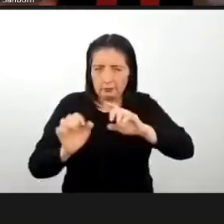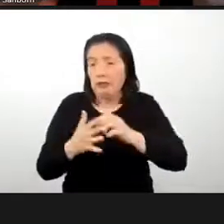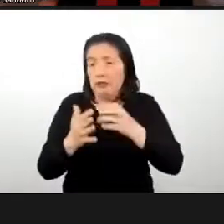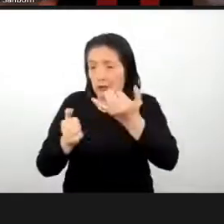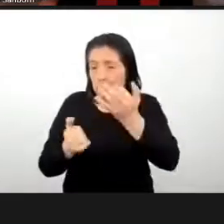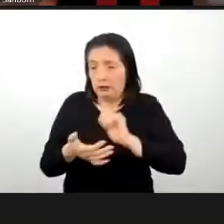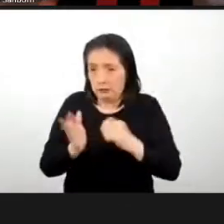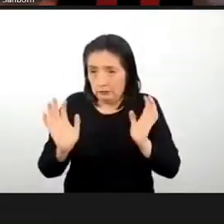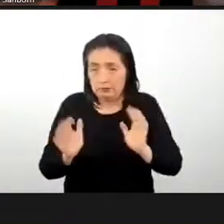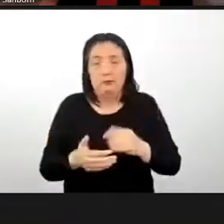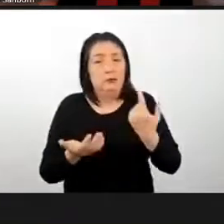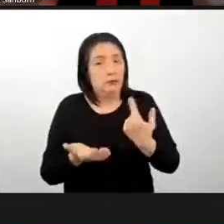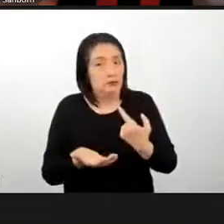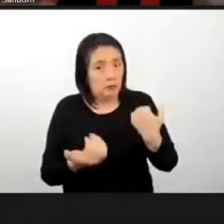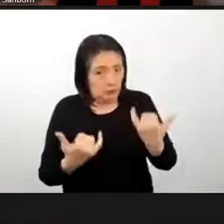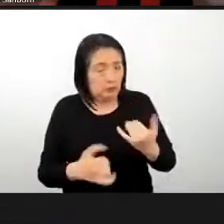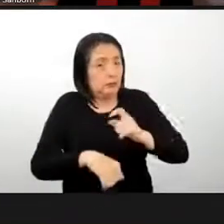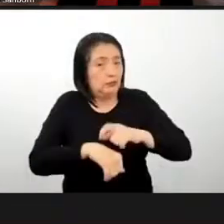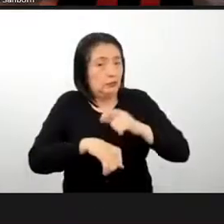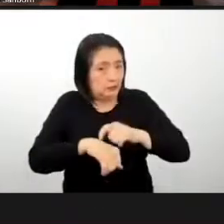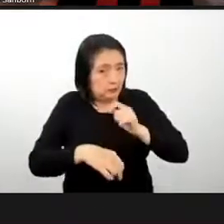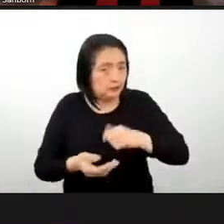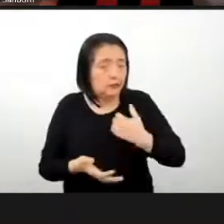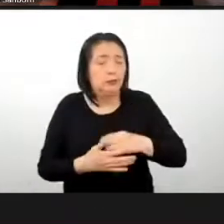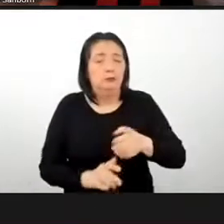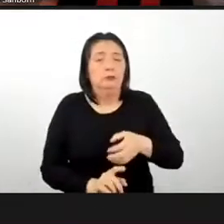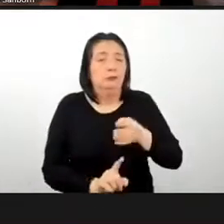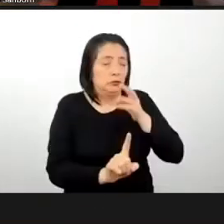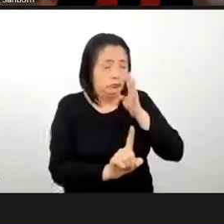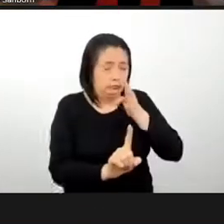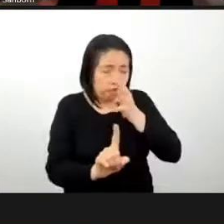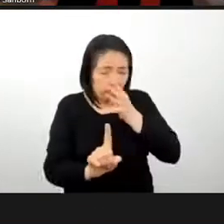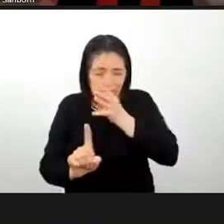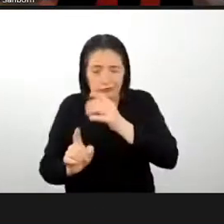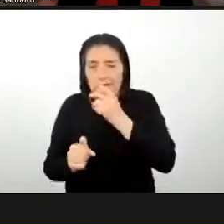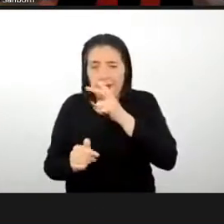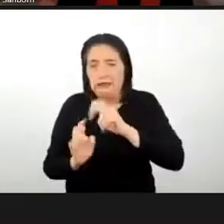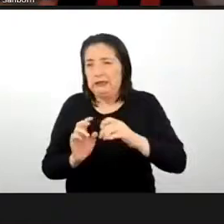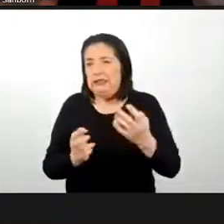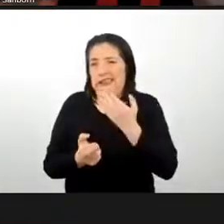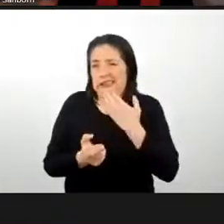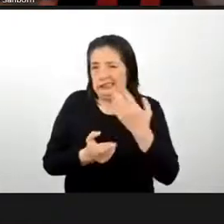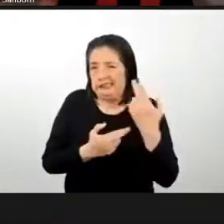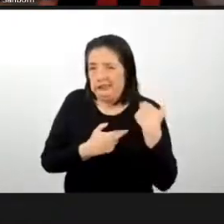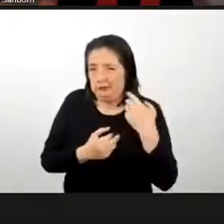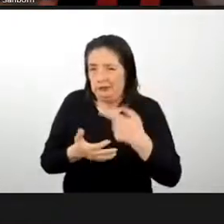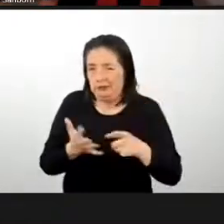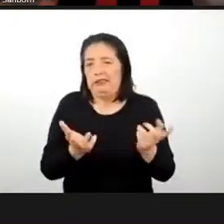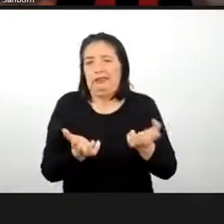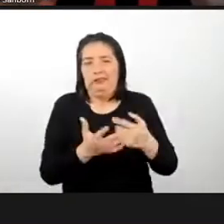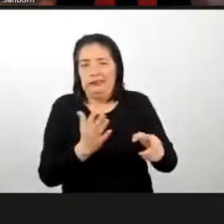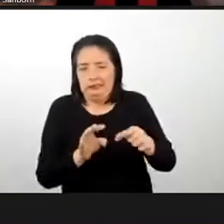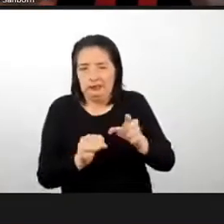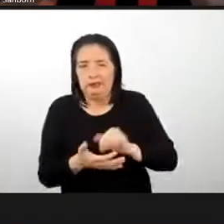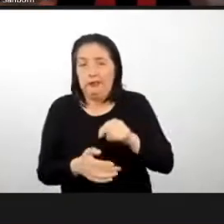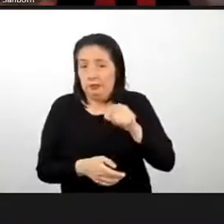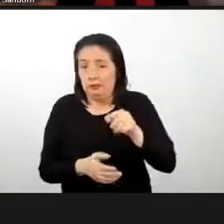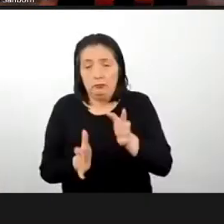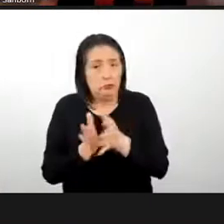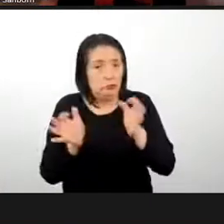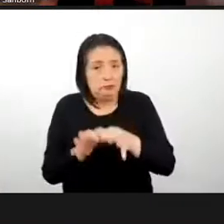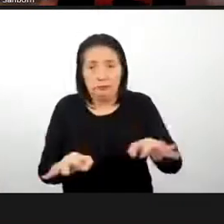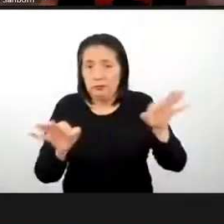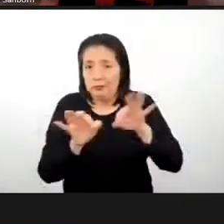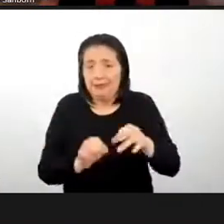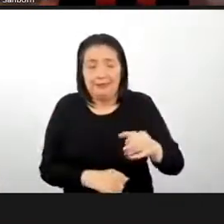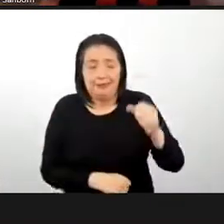momento de las evaluaciones, de las responsabilidades. Esto es clave en el Estado de Derecho.